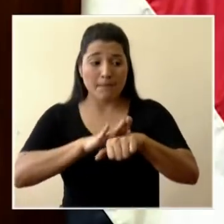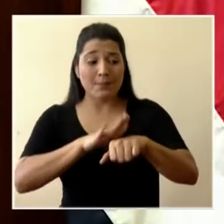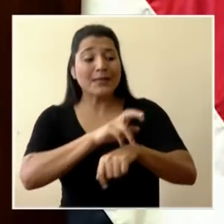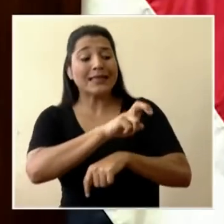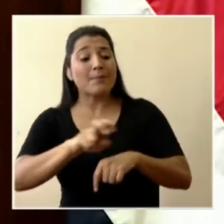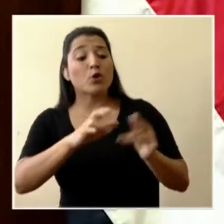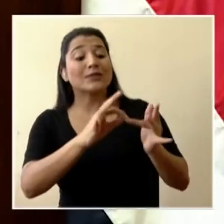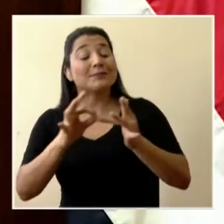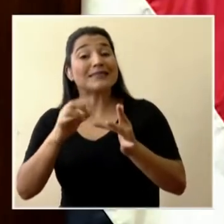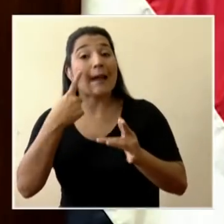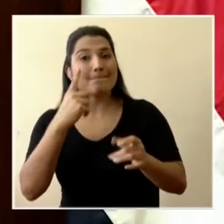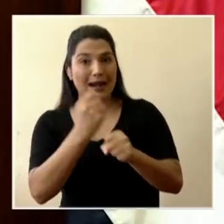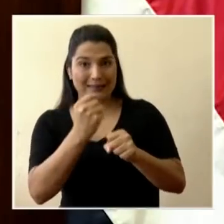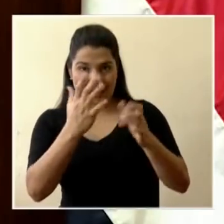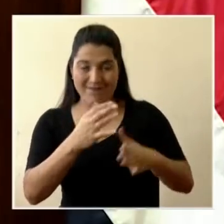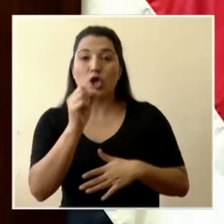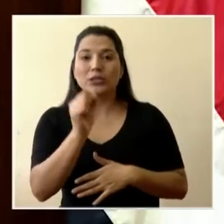para trabajadores.